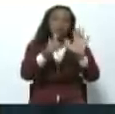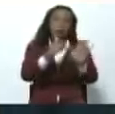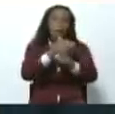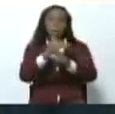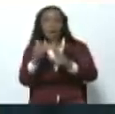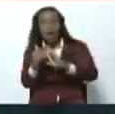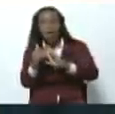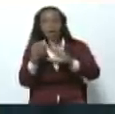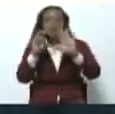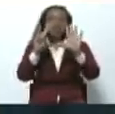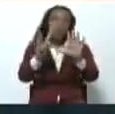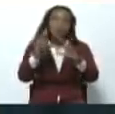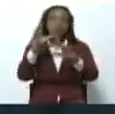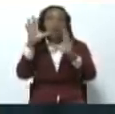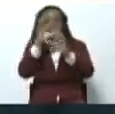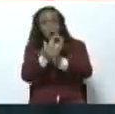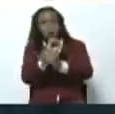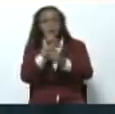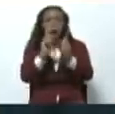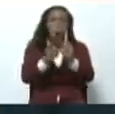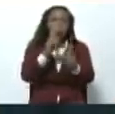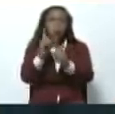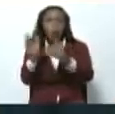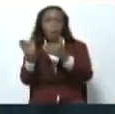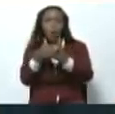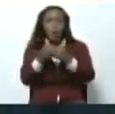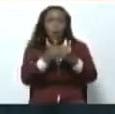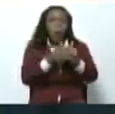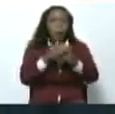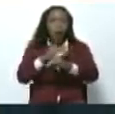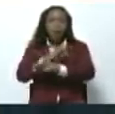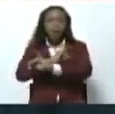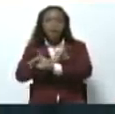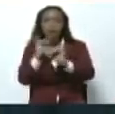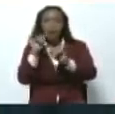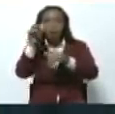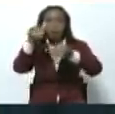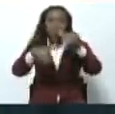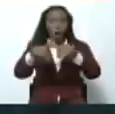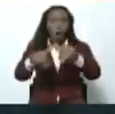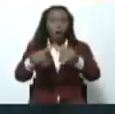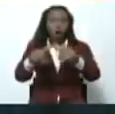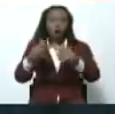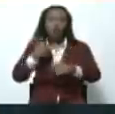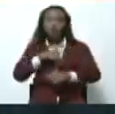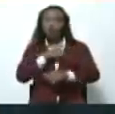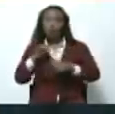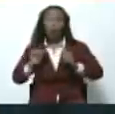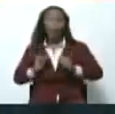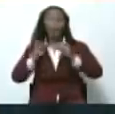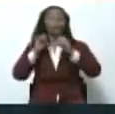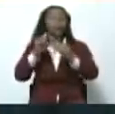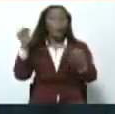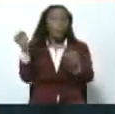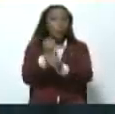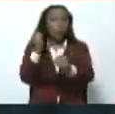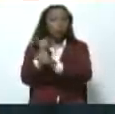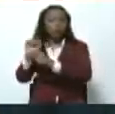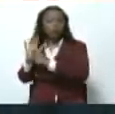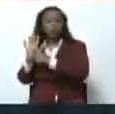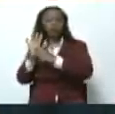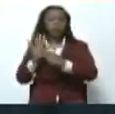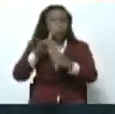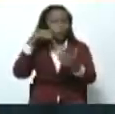6:30, 7 de la noche de esta elección. Bueno, comenzamos el trabajo de transmisión de